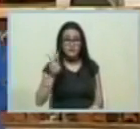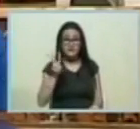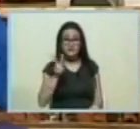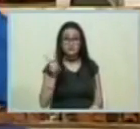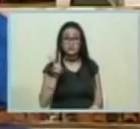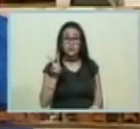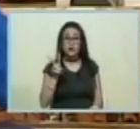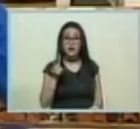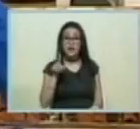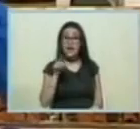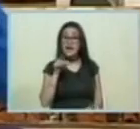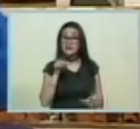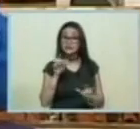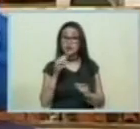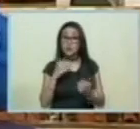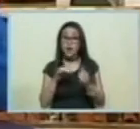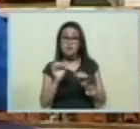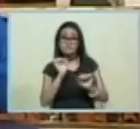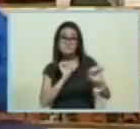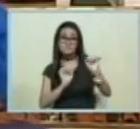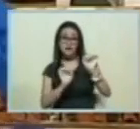la patria es el gran escudo social,